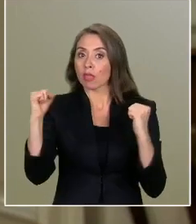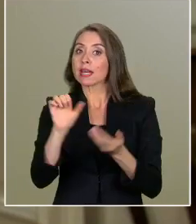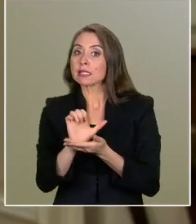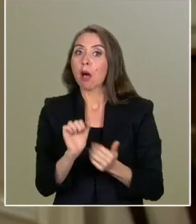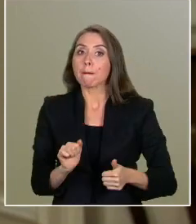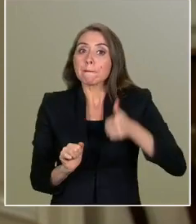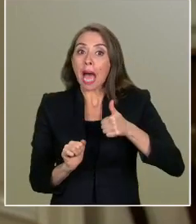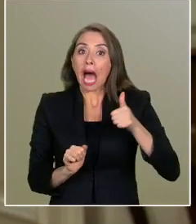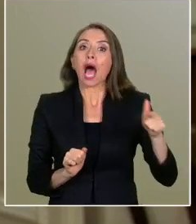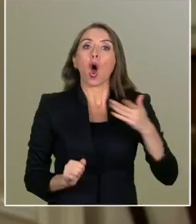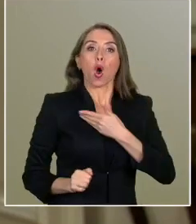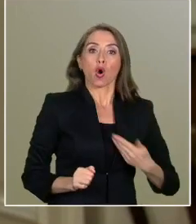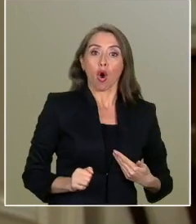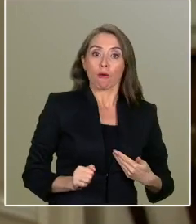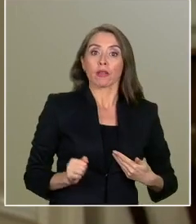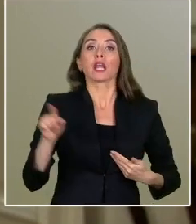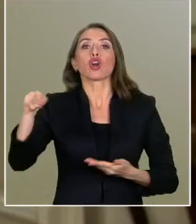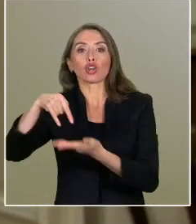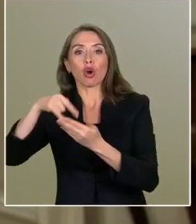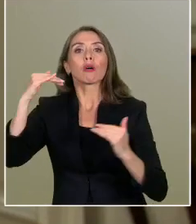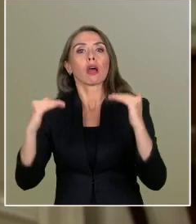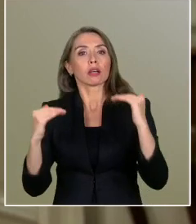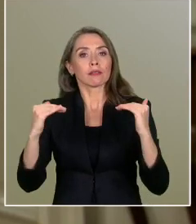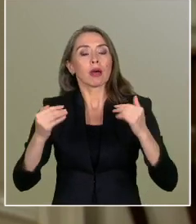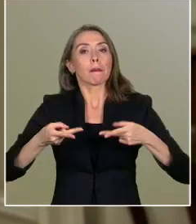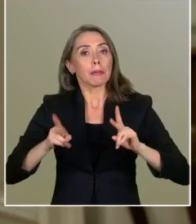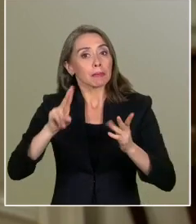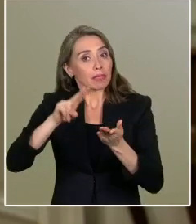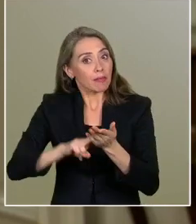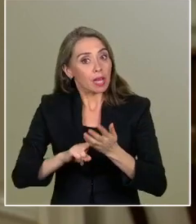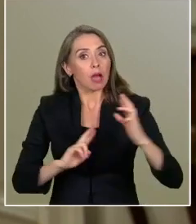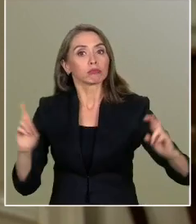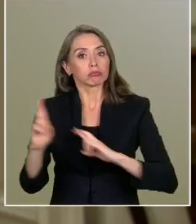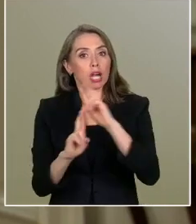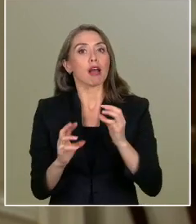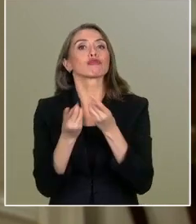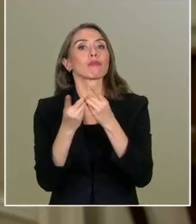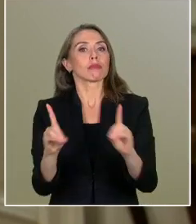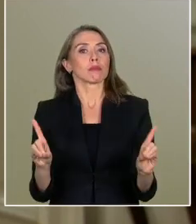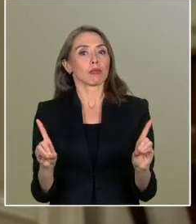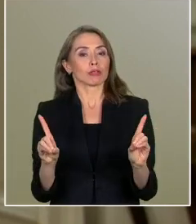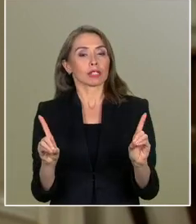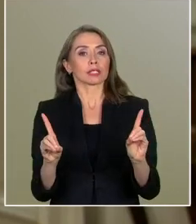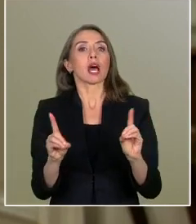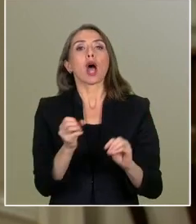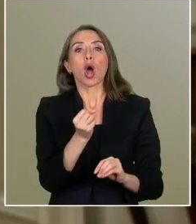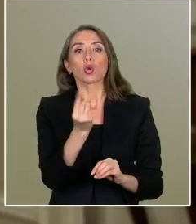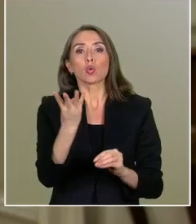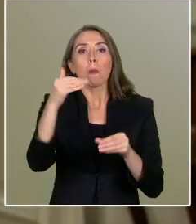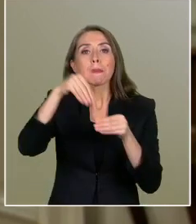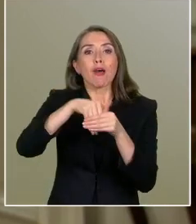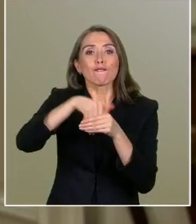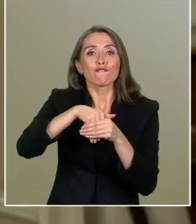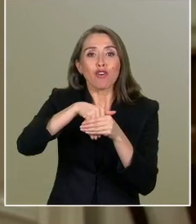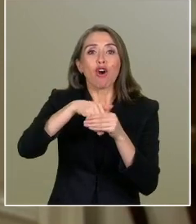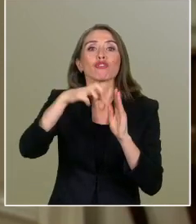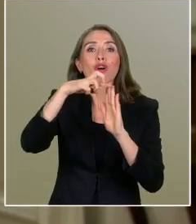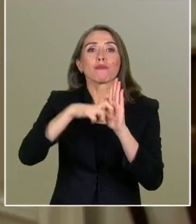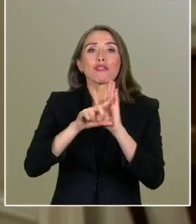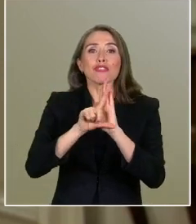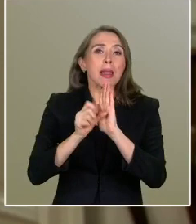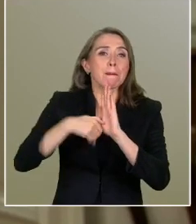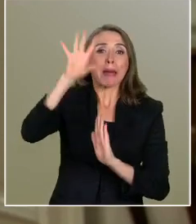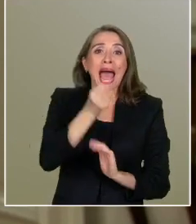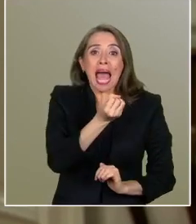especial entre el gobierno y el congreso para permitir el verdadero juego democrático se eliminan los cuadros ucr o mayoritarios en las leyes